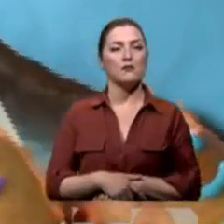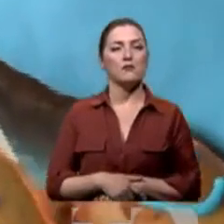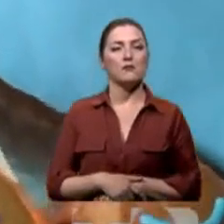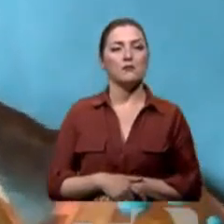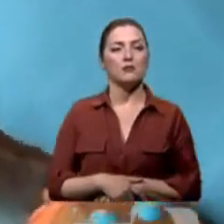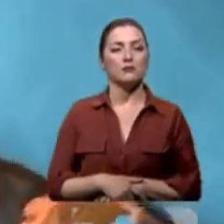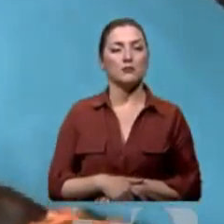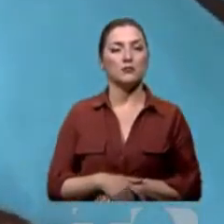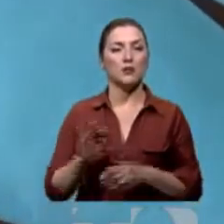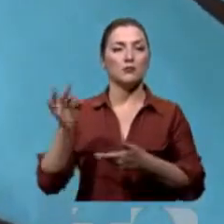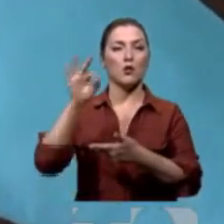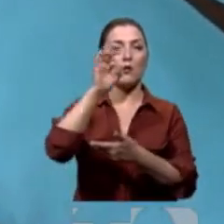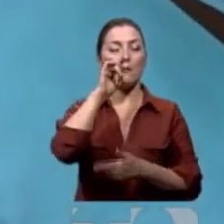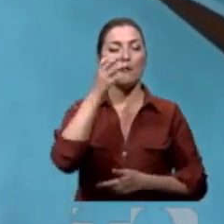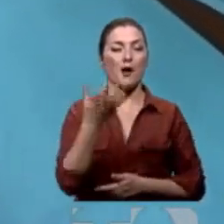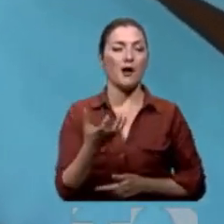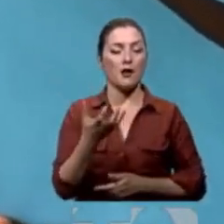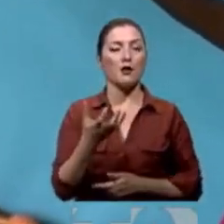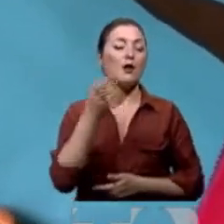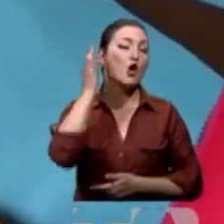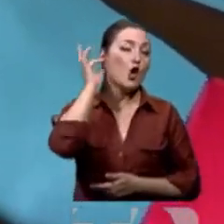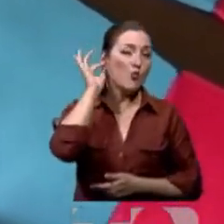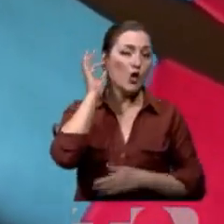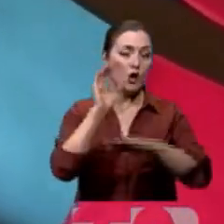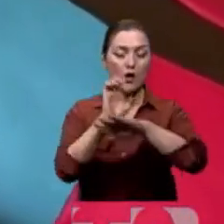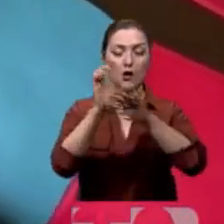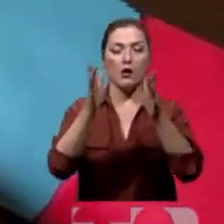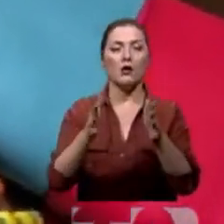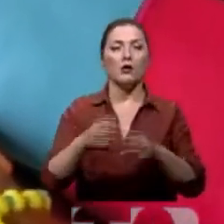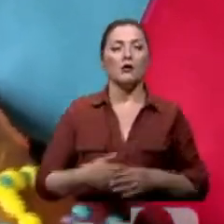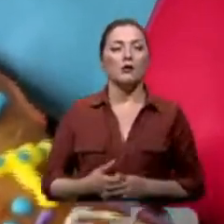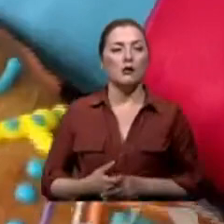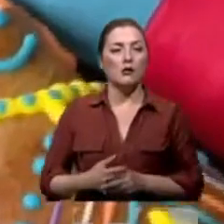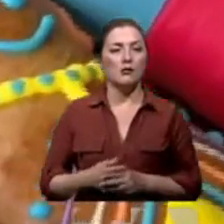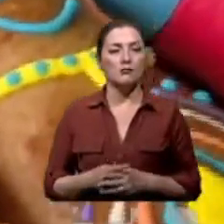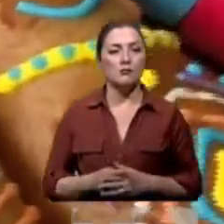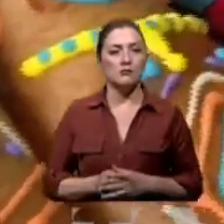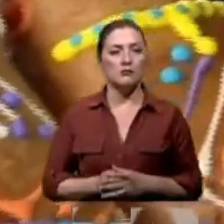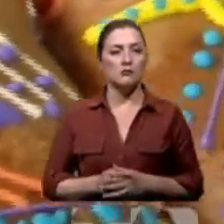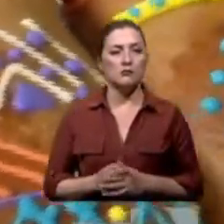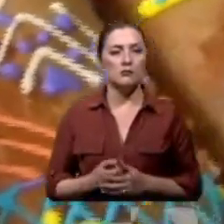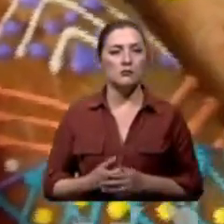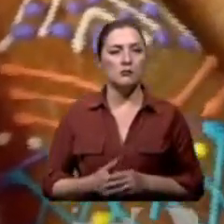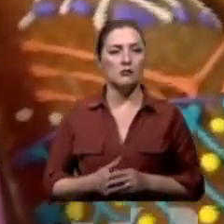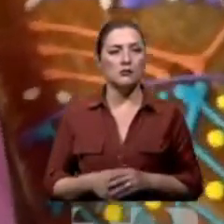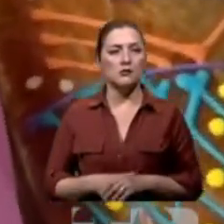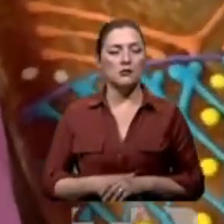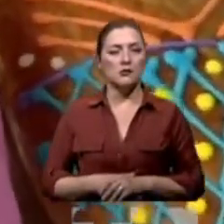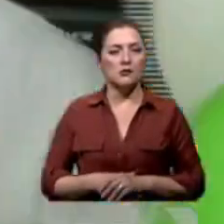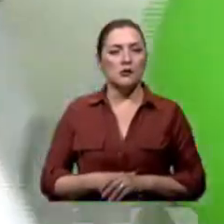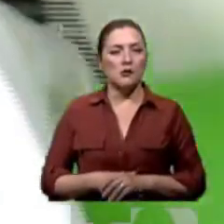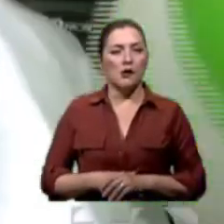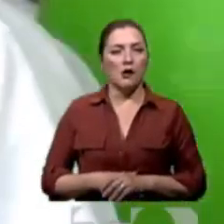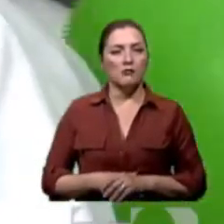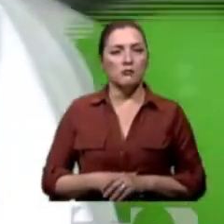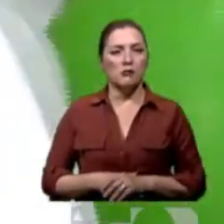la representación de la guagua de pan en la mujer ecuatoriana. La mujer ecuatoriana tiene muchos aspectos relevantes e importantes para el